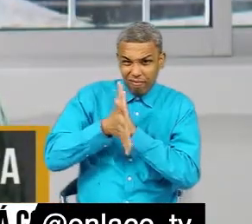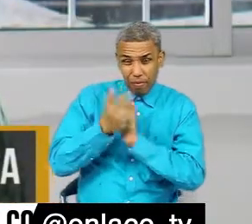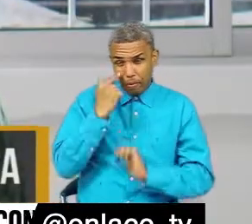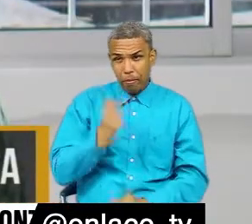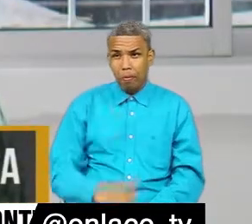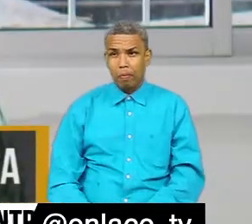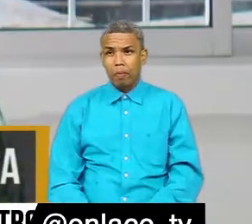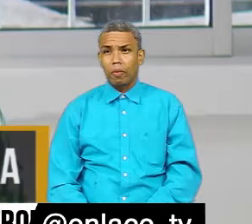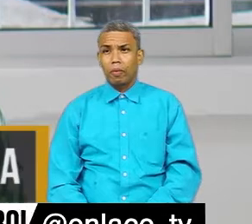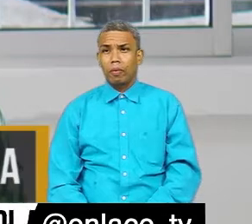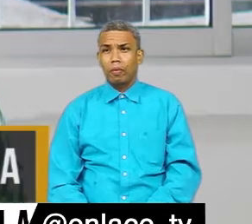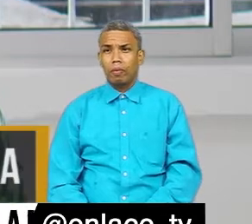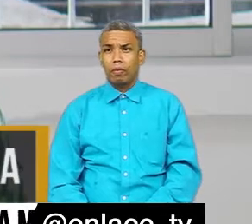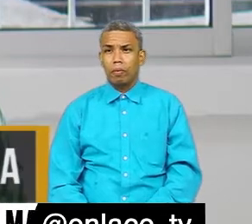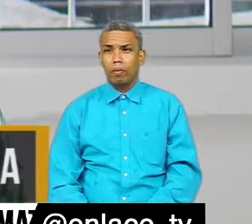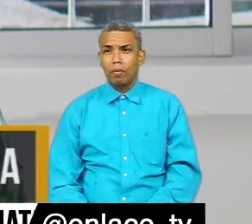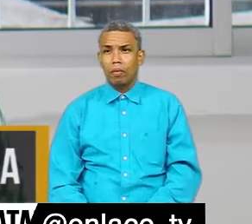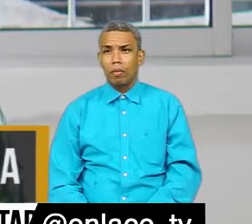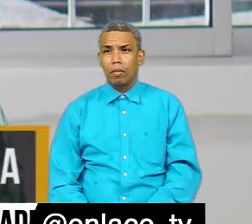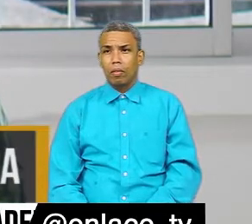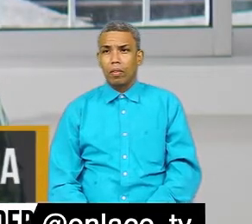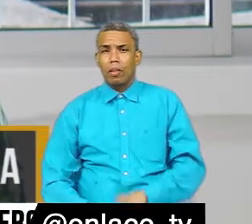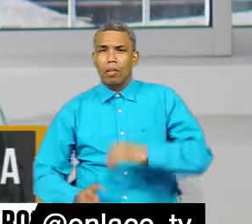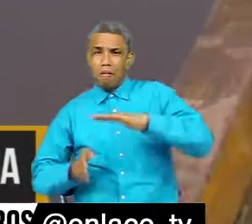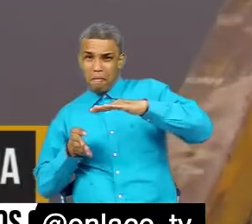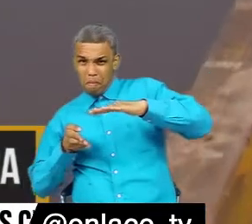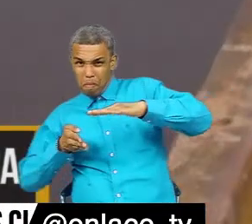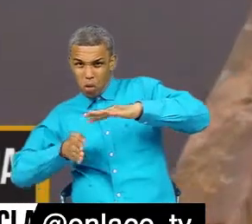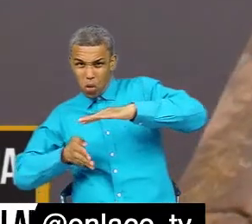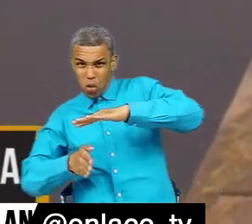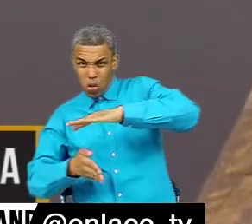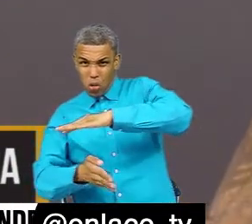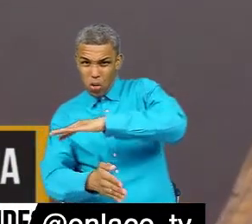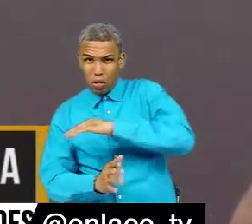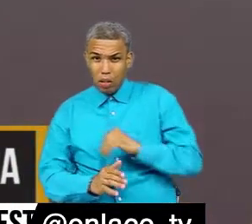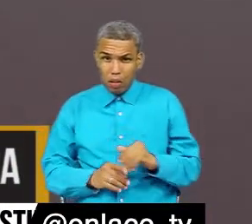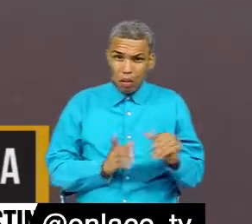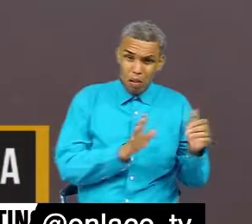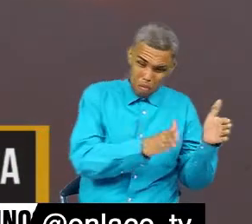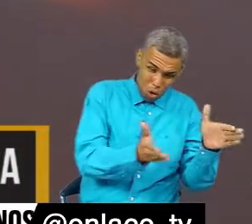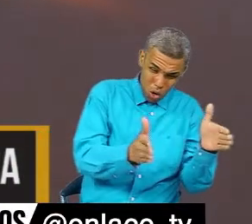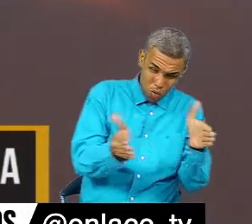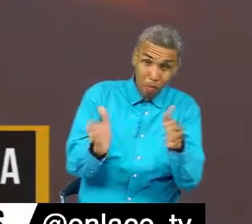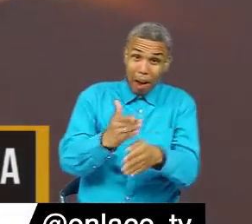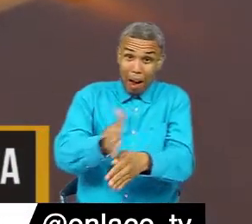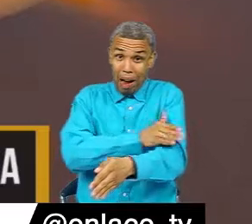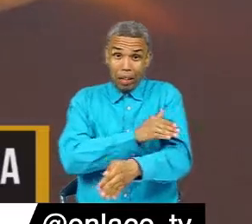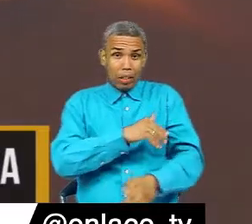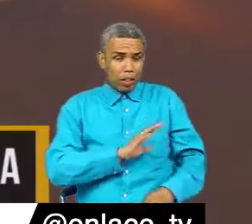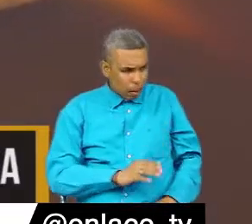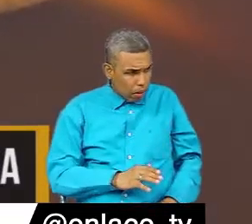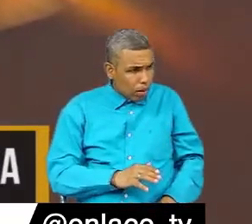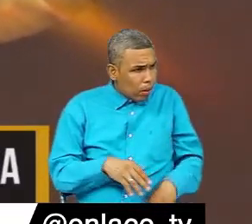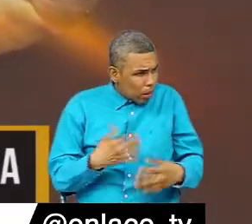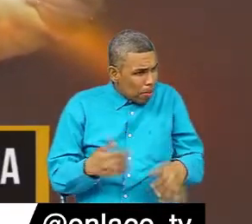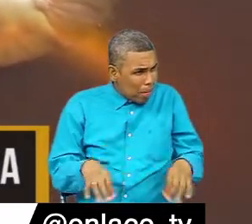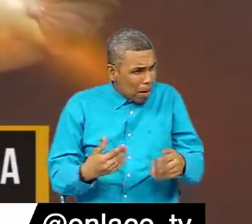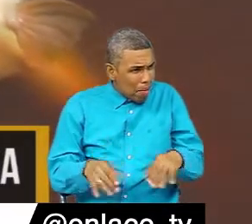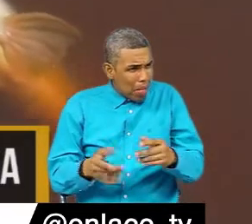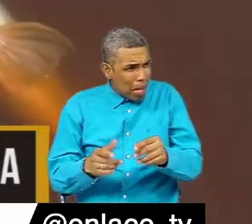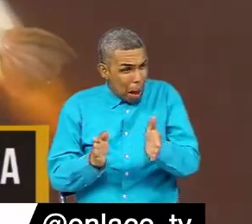la cantidad de peces que se mencionaba en la información que habían muerto en el sector. En la Cascajera es el primer reporte